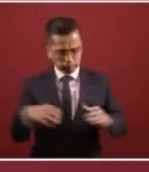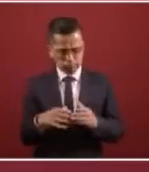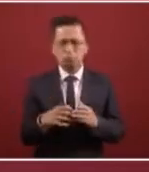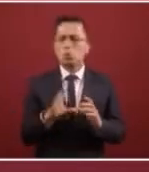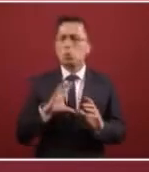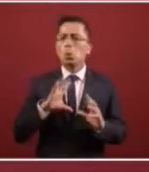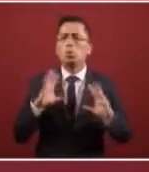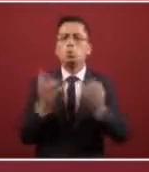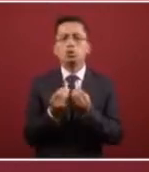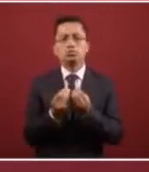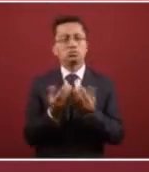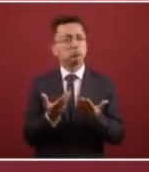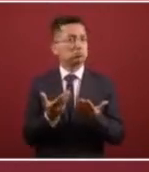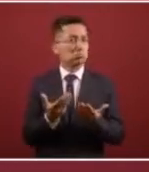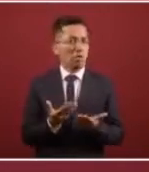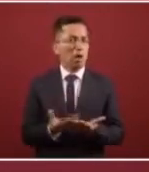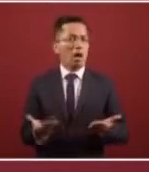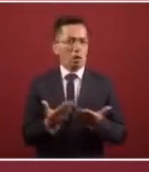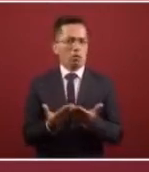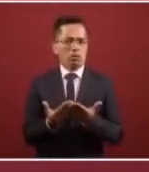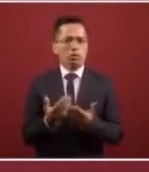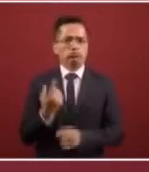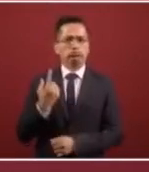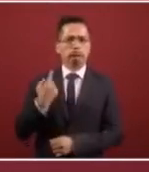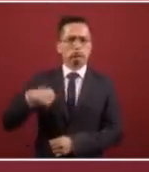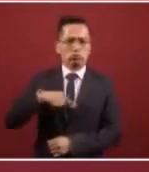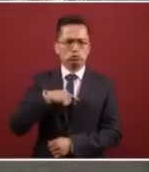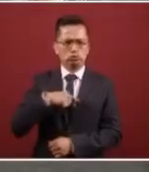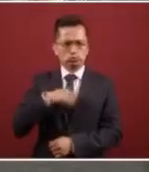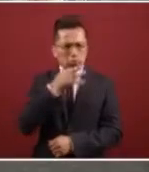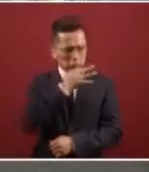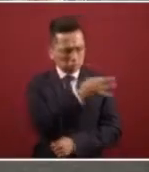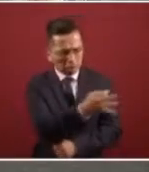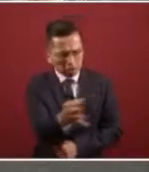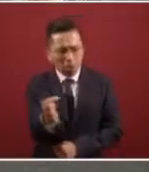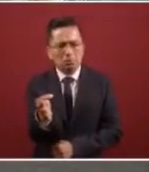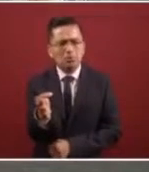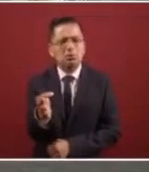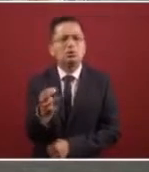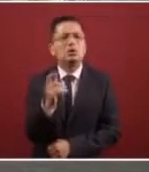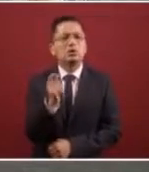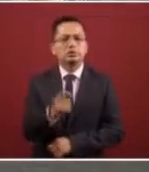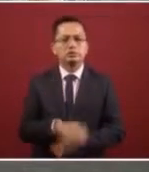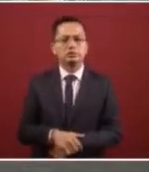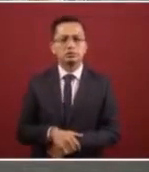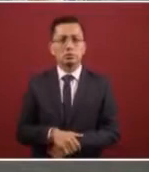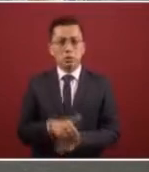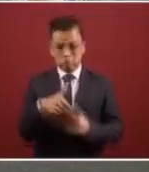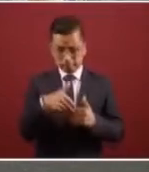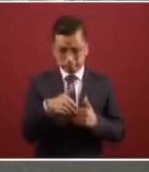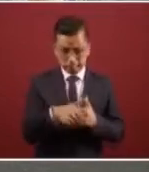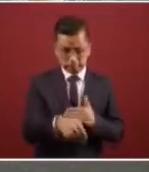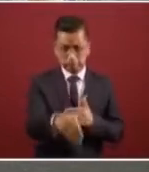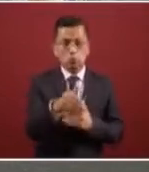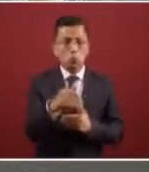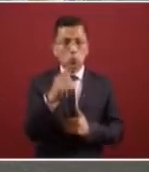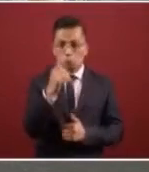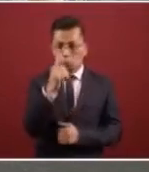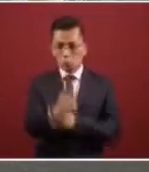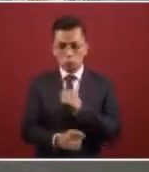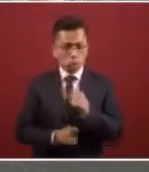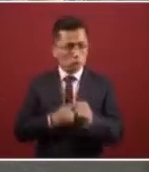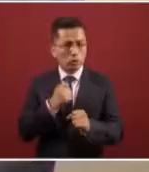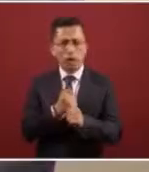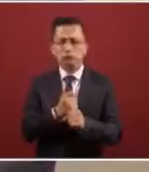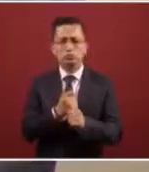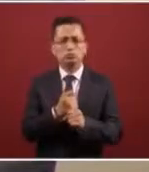podemos ahora con mucha satisfacción decirles que durante un año van